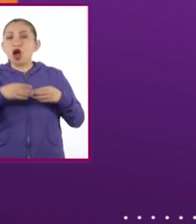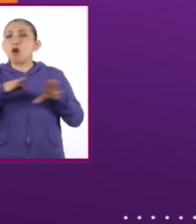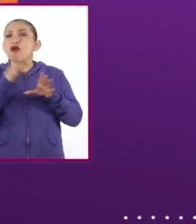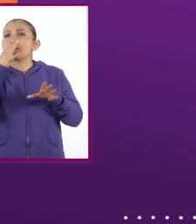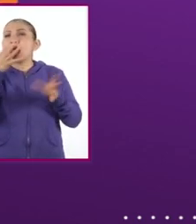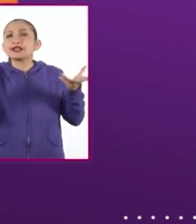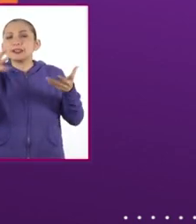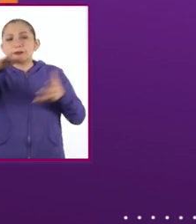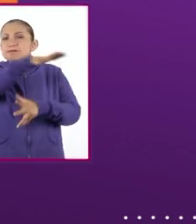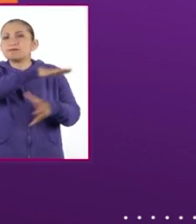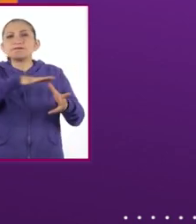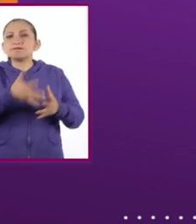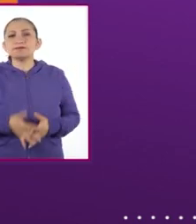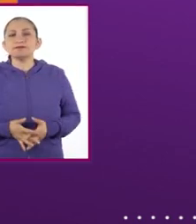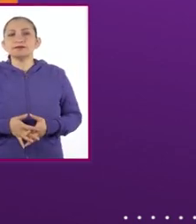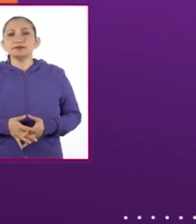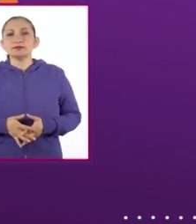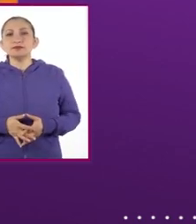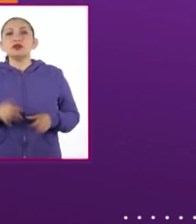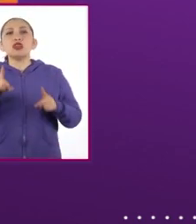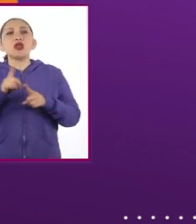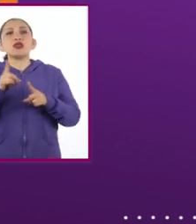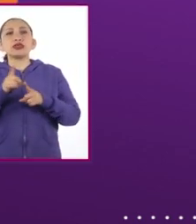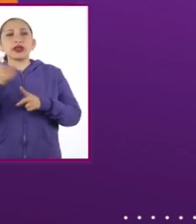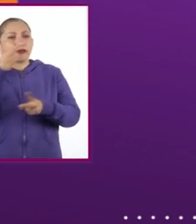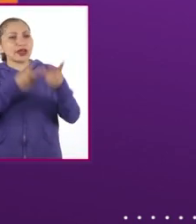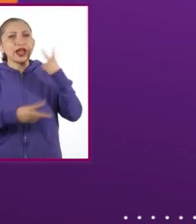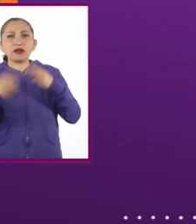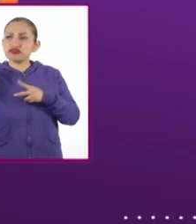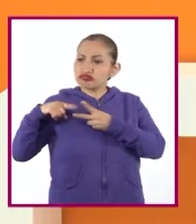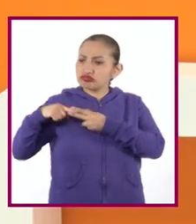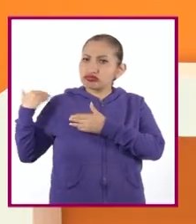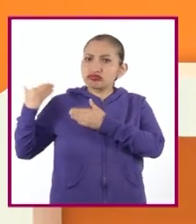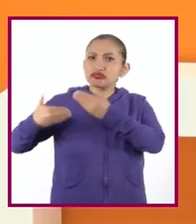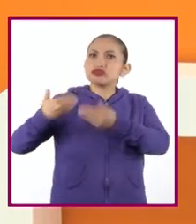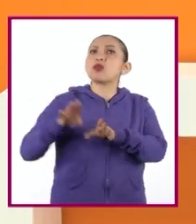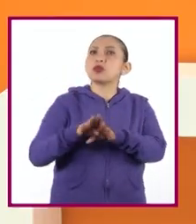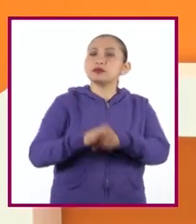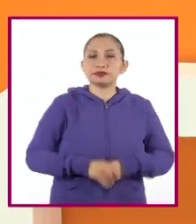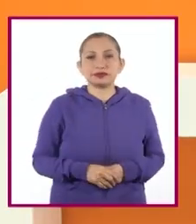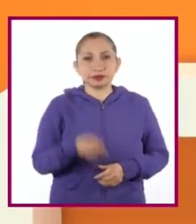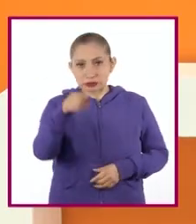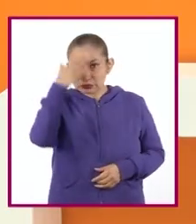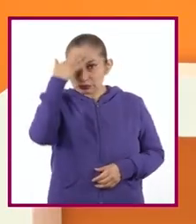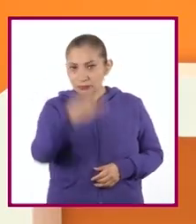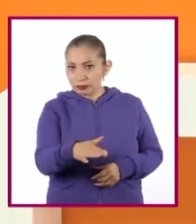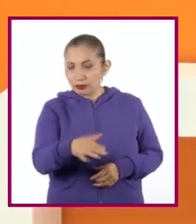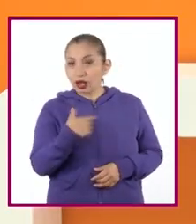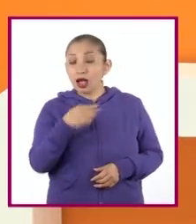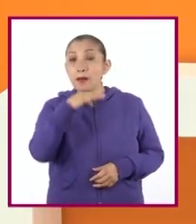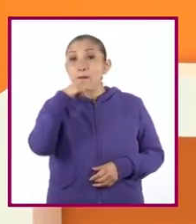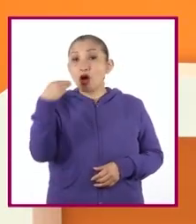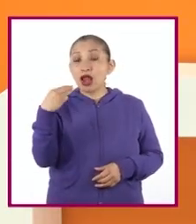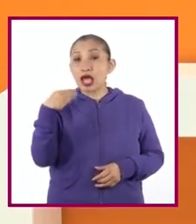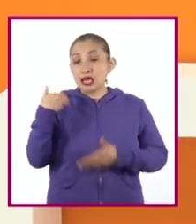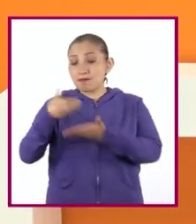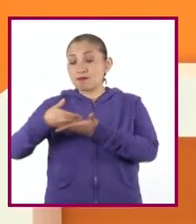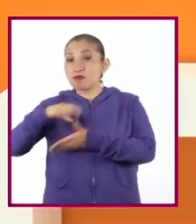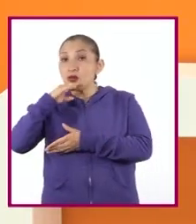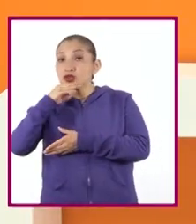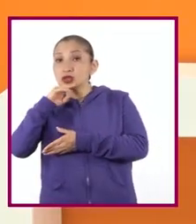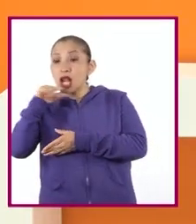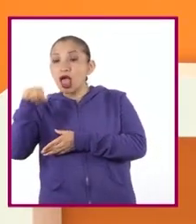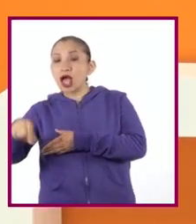viven? ¿Cuál es el origen de esta tradición? Como sabrán, el mole y el pozole